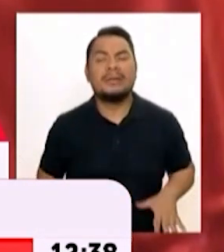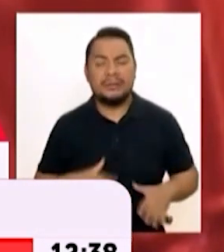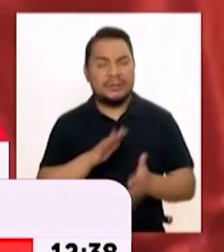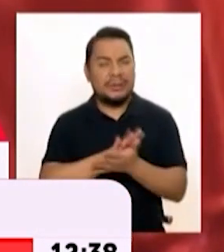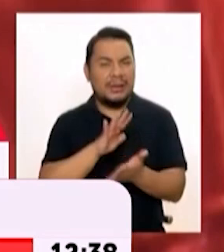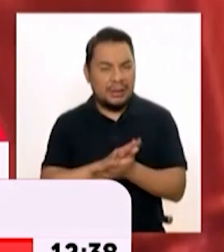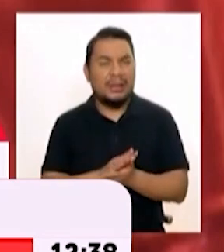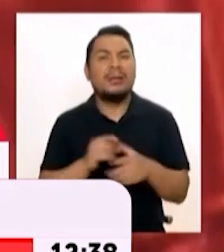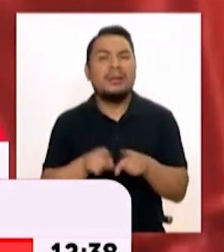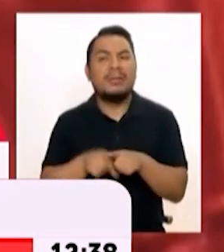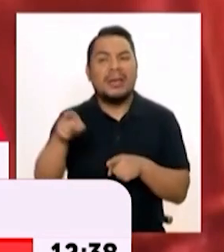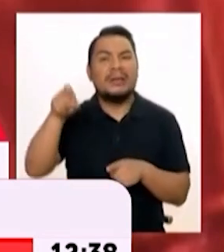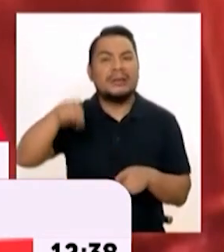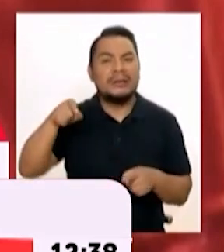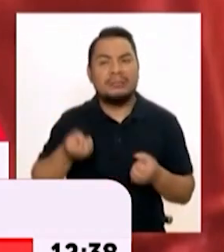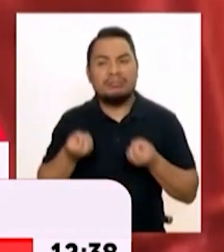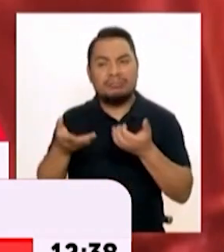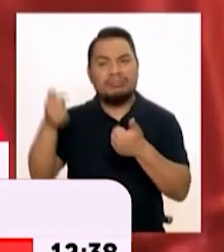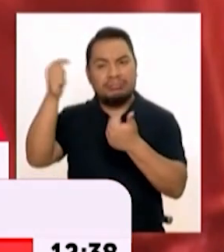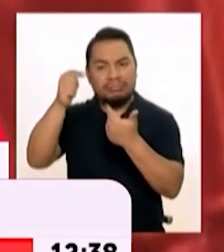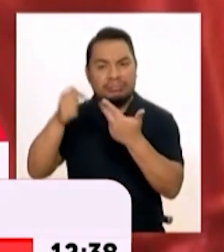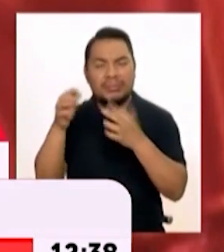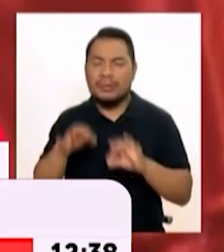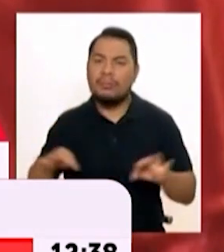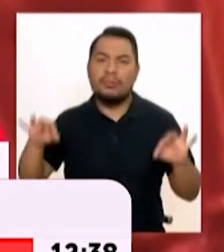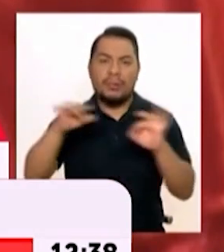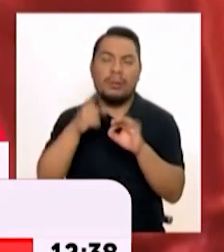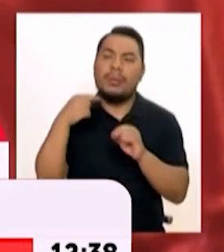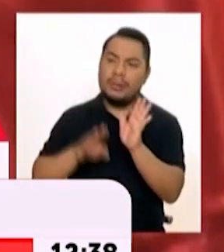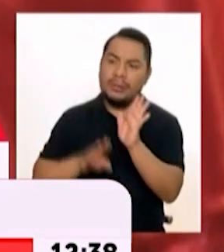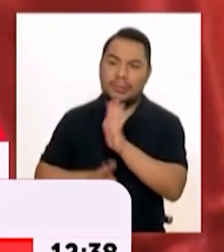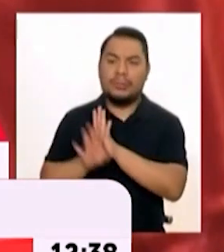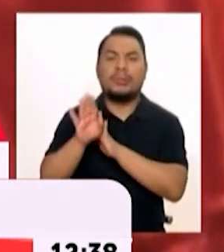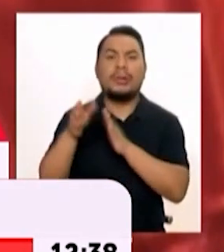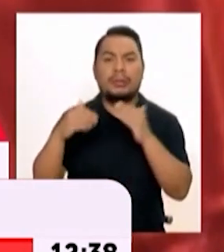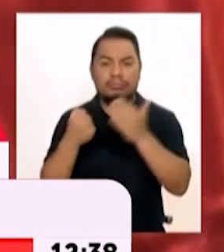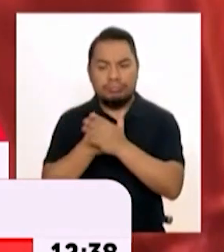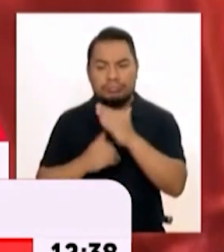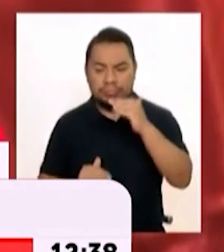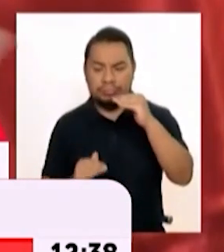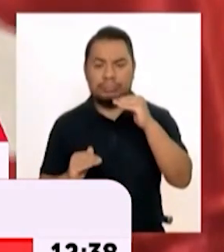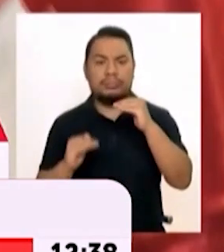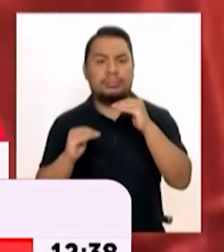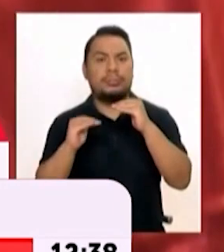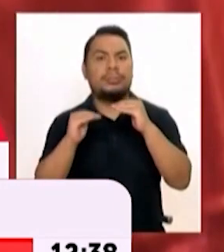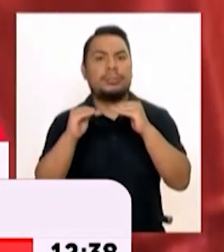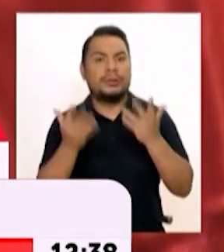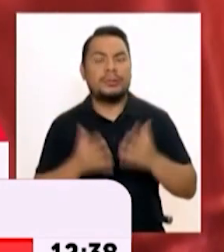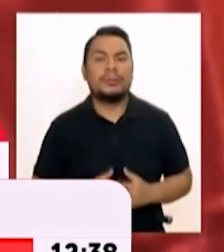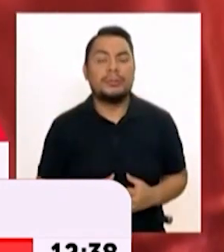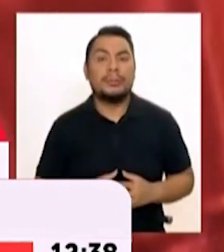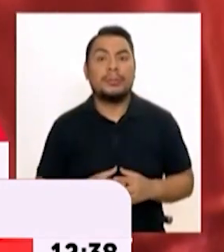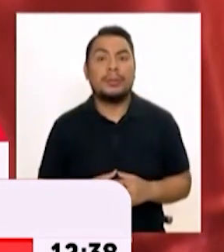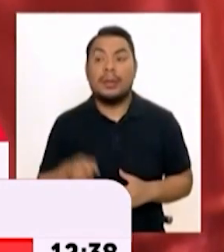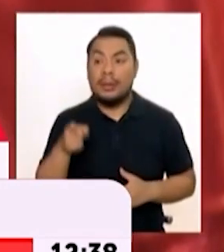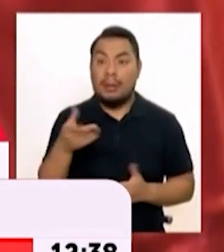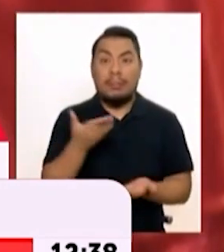venimos trabajando en 8 mesas de diálogo de paz y gobernabilidad que instalamos en Loreto, San